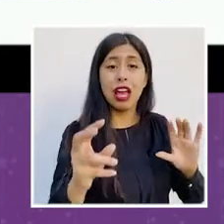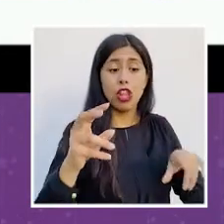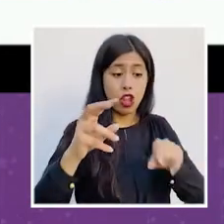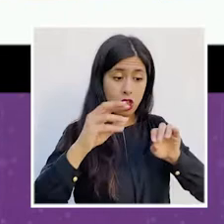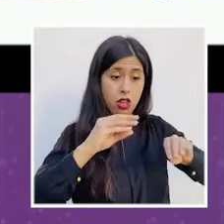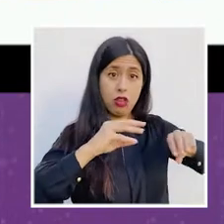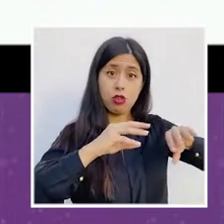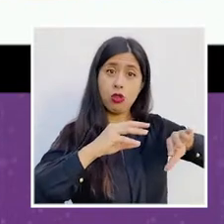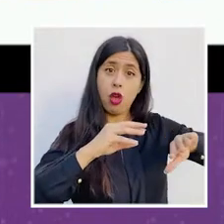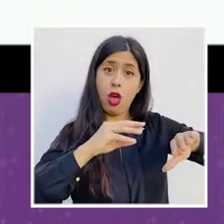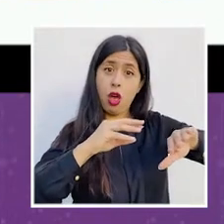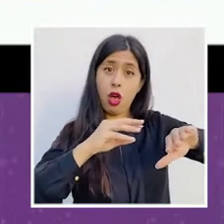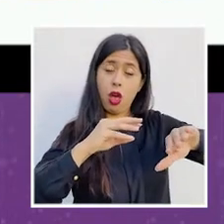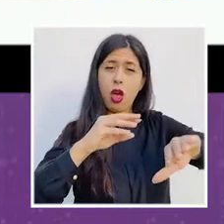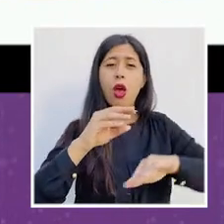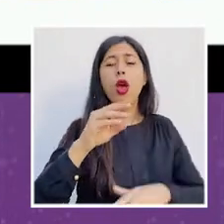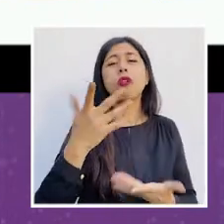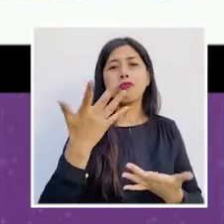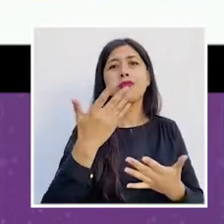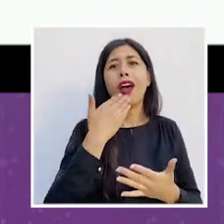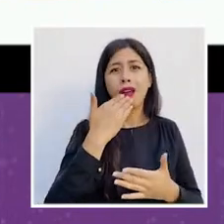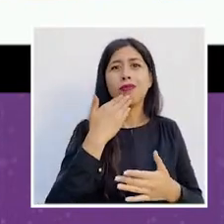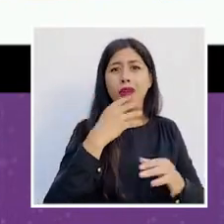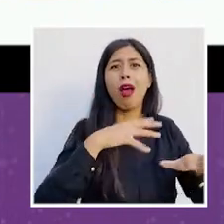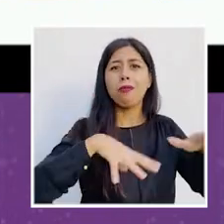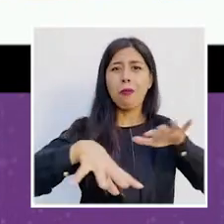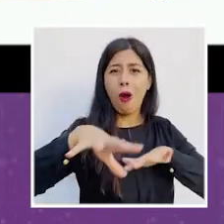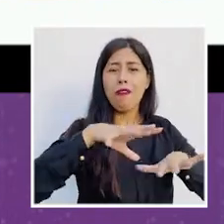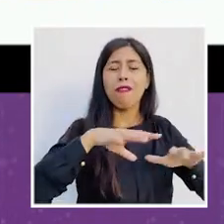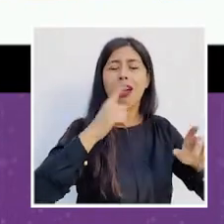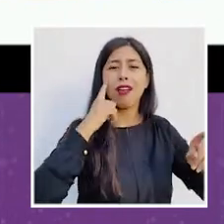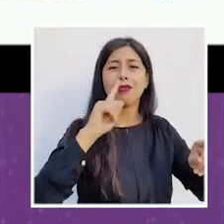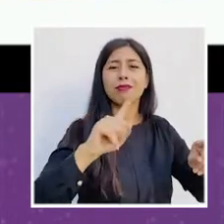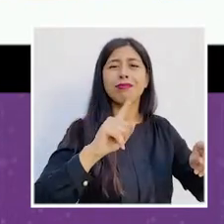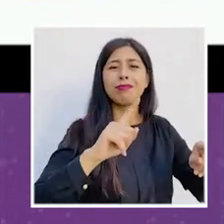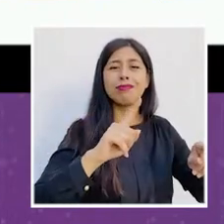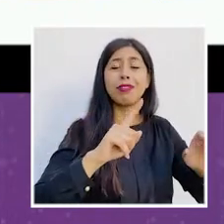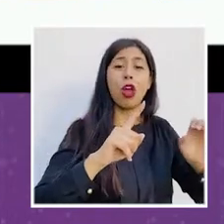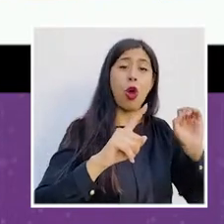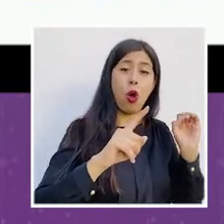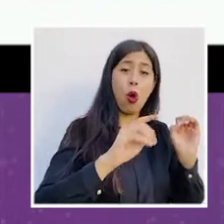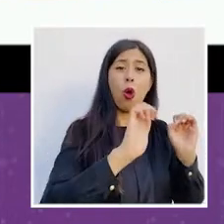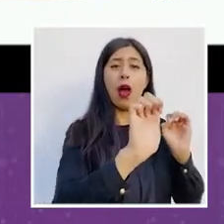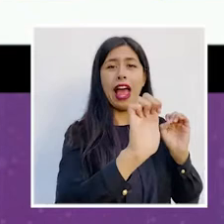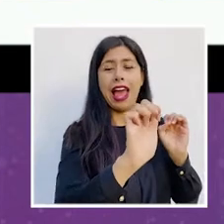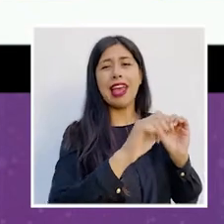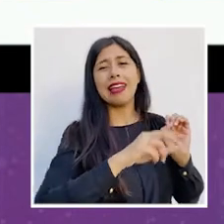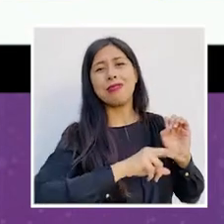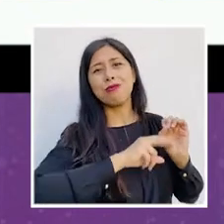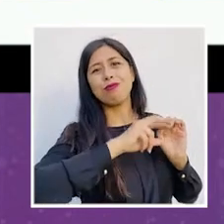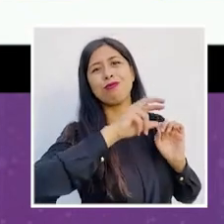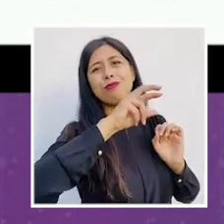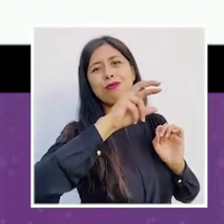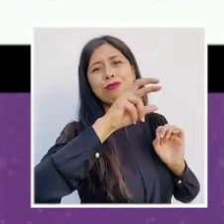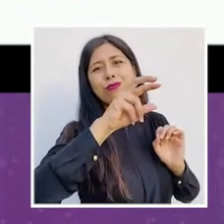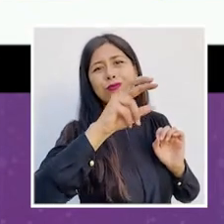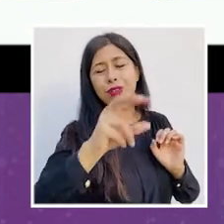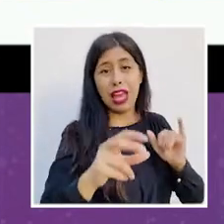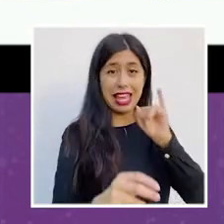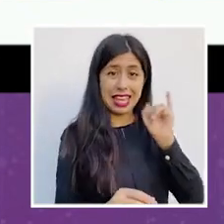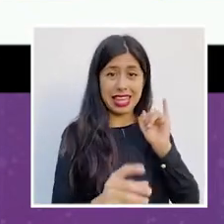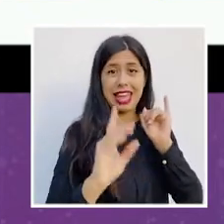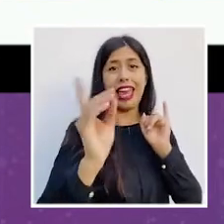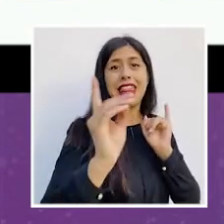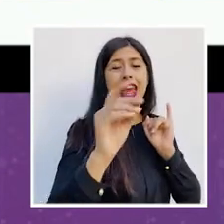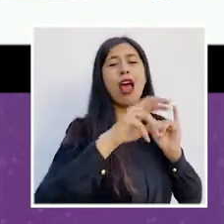sombra de la Luna también se va moviendo de oeste a este. En este caso, en esta imagen,